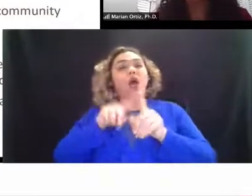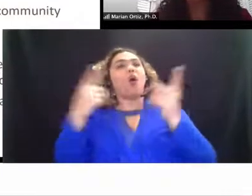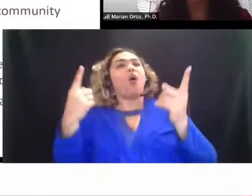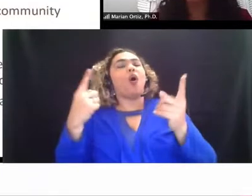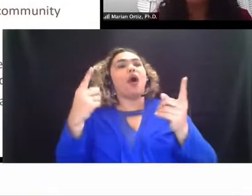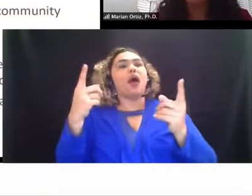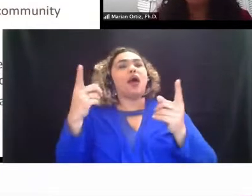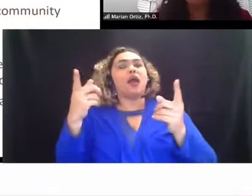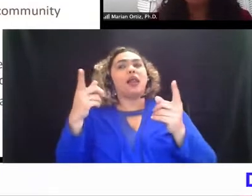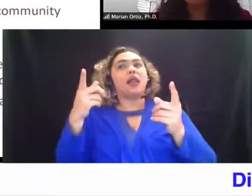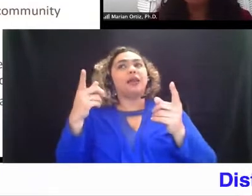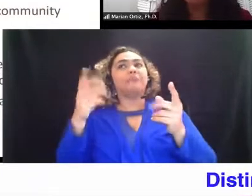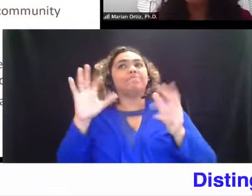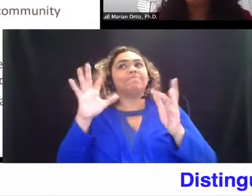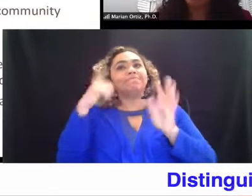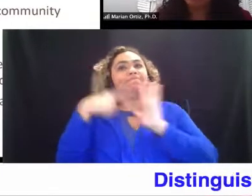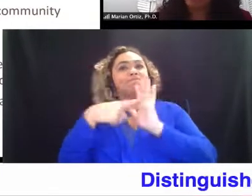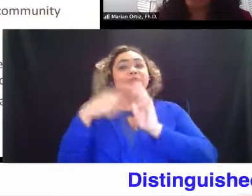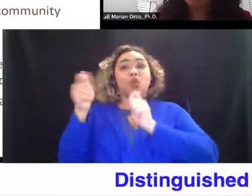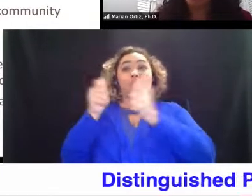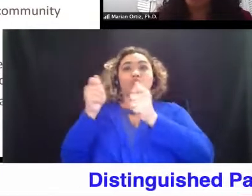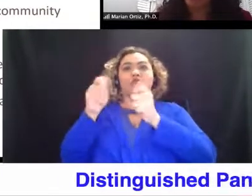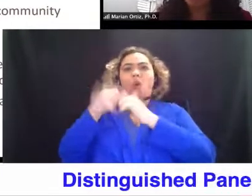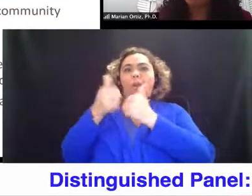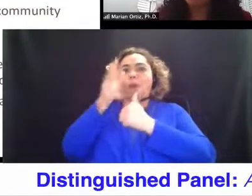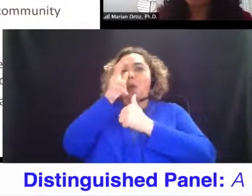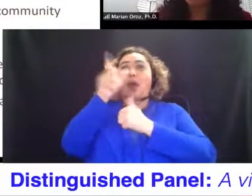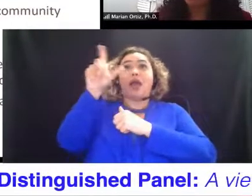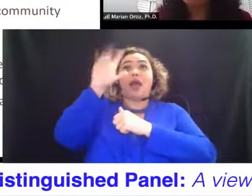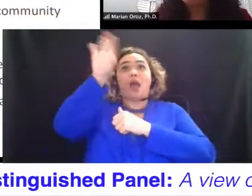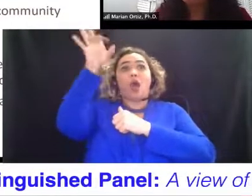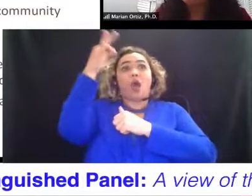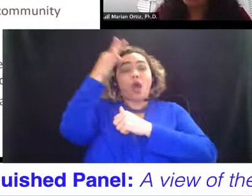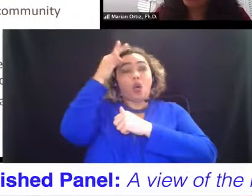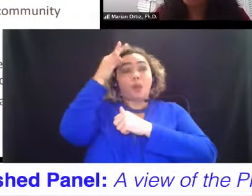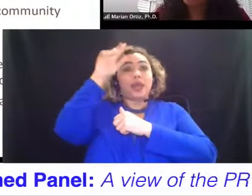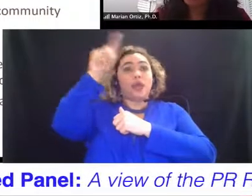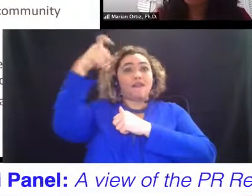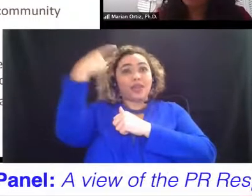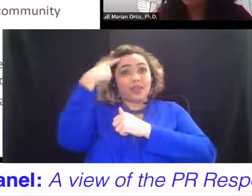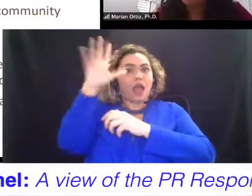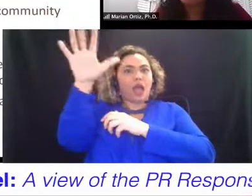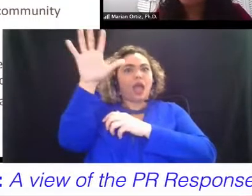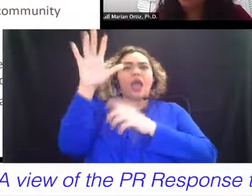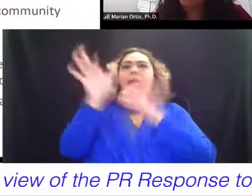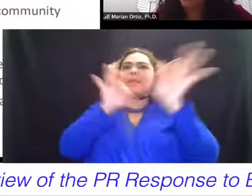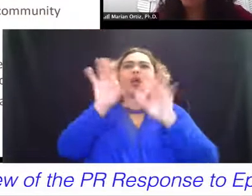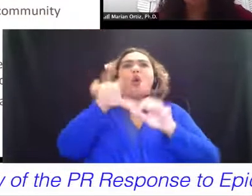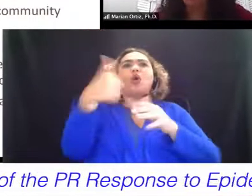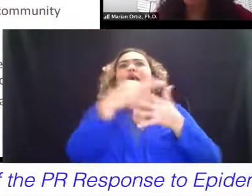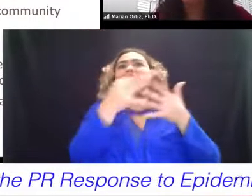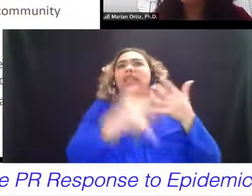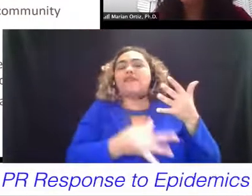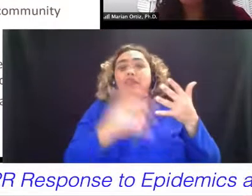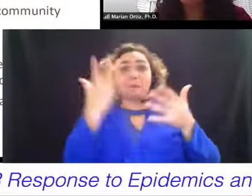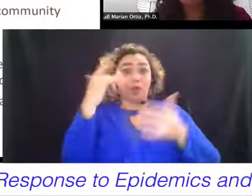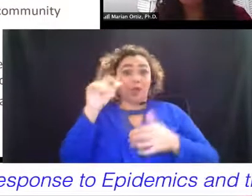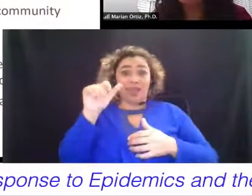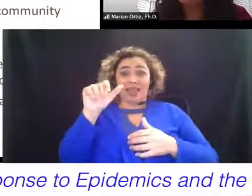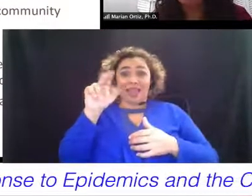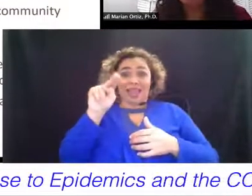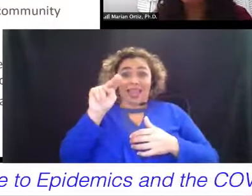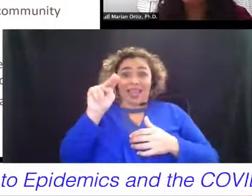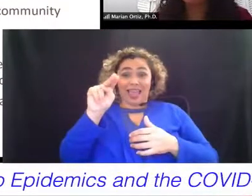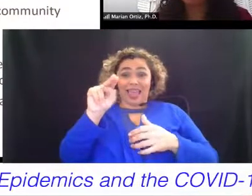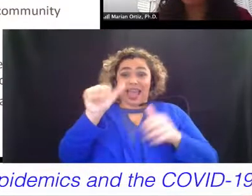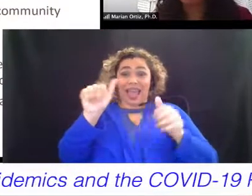grupos de control de vectores del gobierno federal y el gobierno local, explicando pues cuáles eran las alternativas que había, porque NALED no era la única alternativa que se